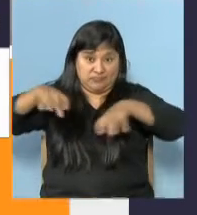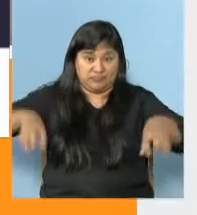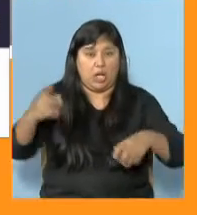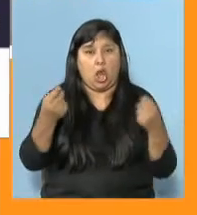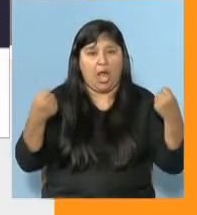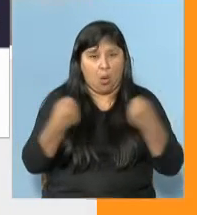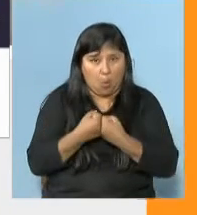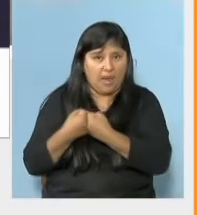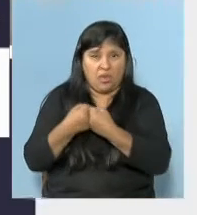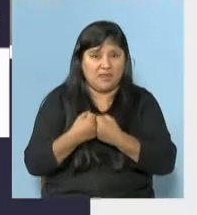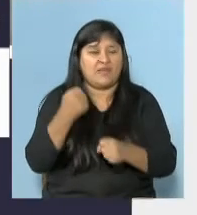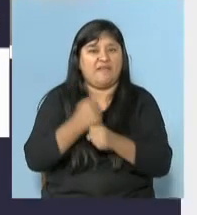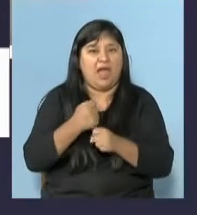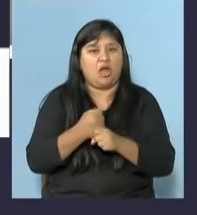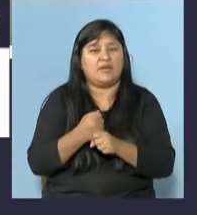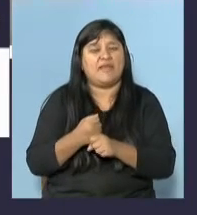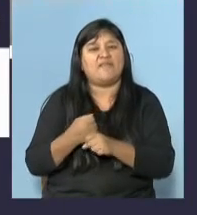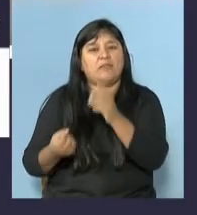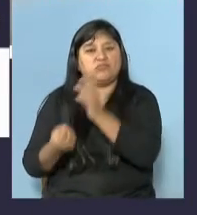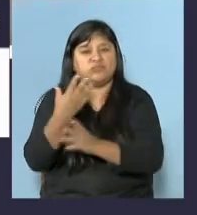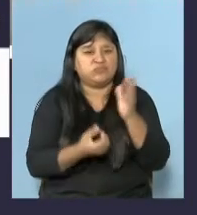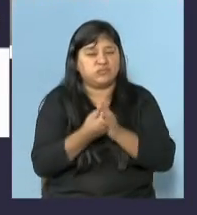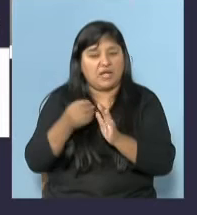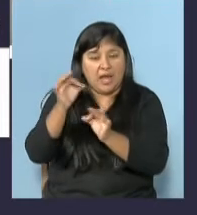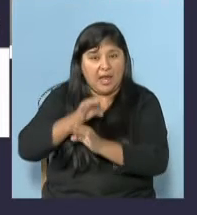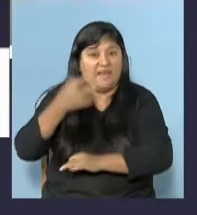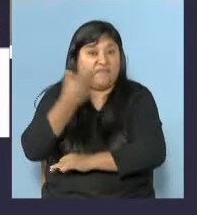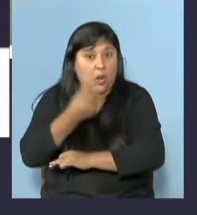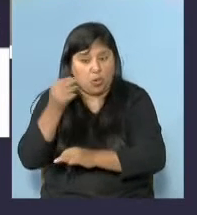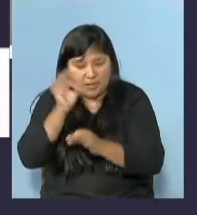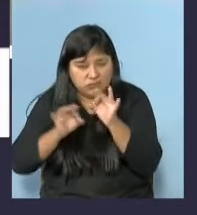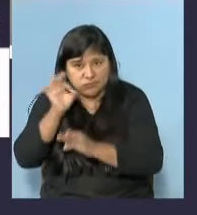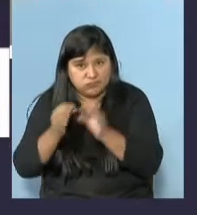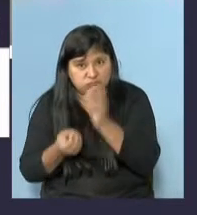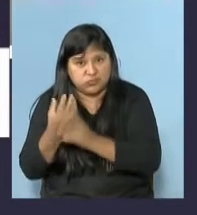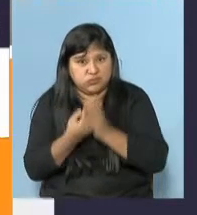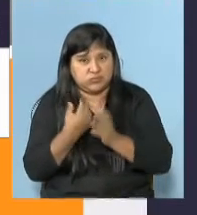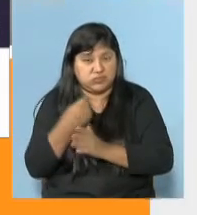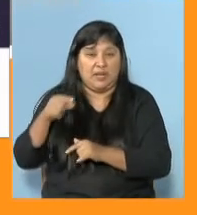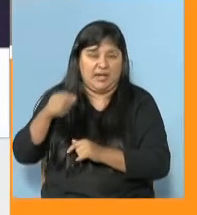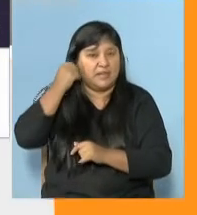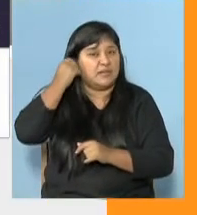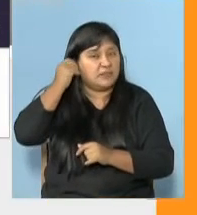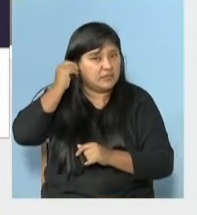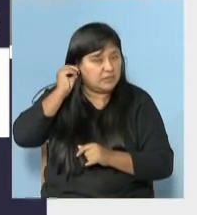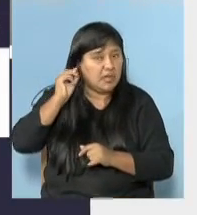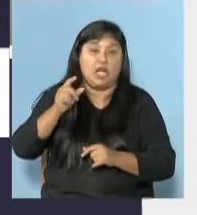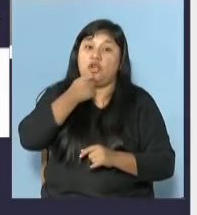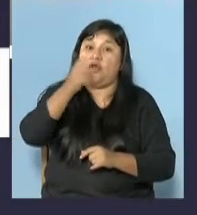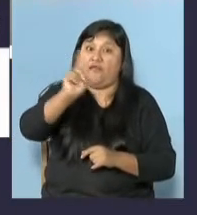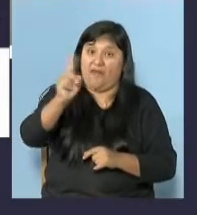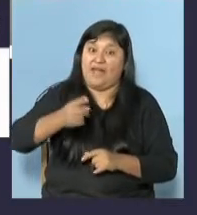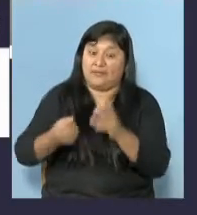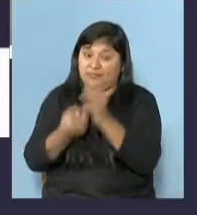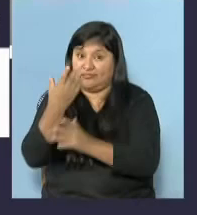la producción local. Esto es los controles de calidad. No es sencillo desarrollar una vacuna. Realmente es muy complejo. Uno